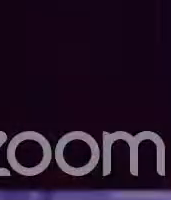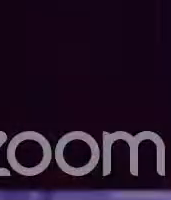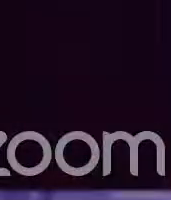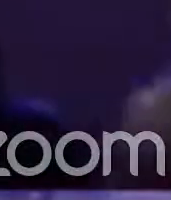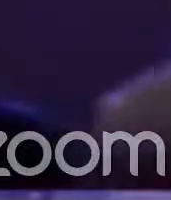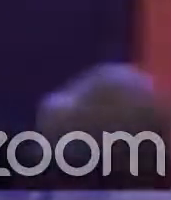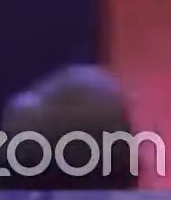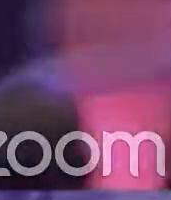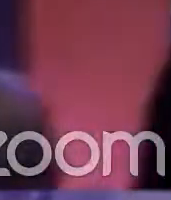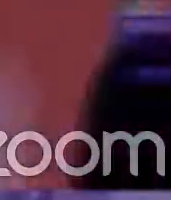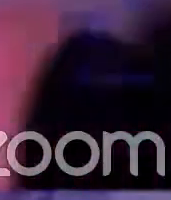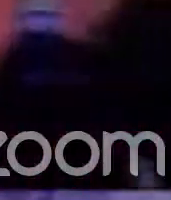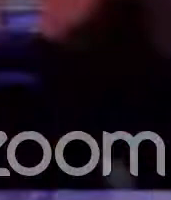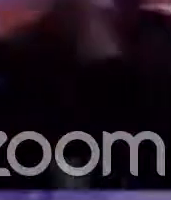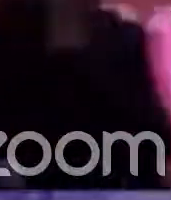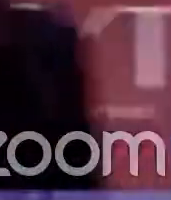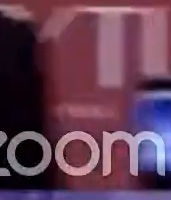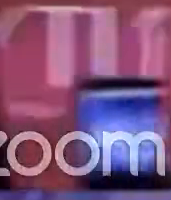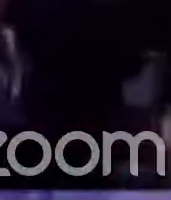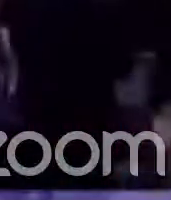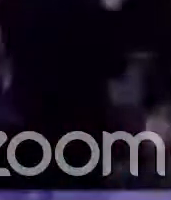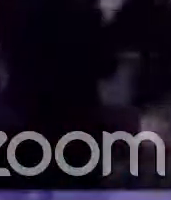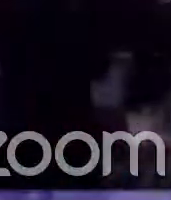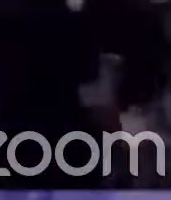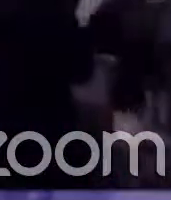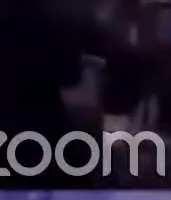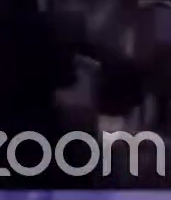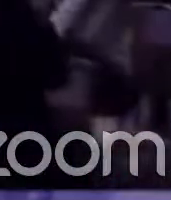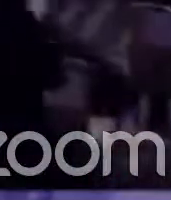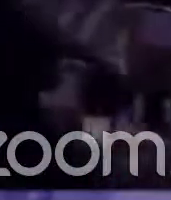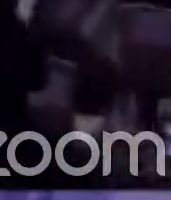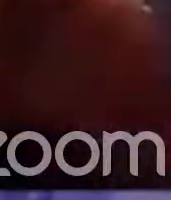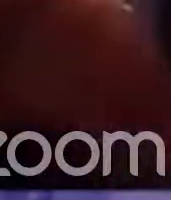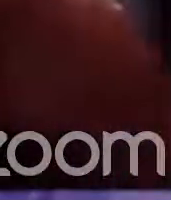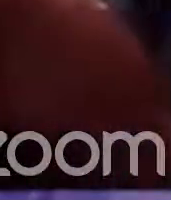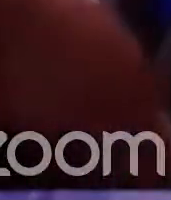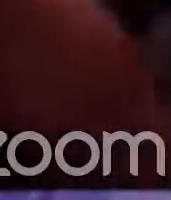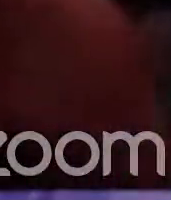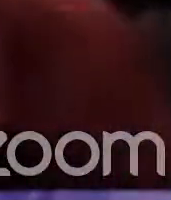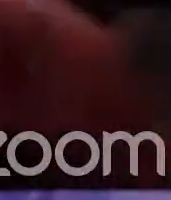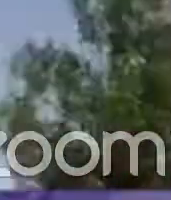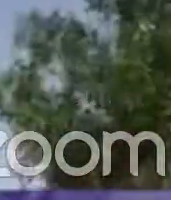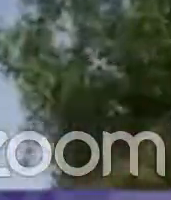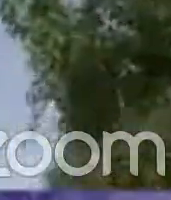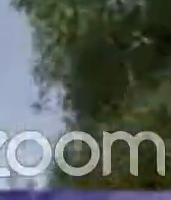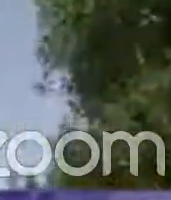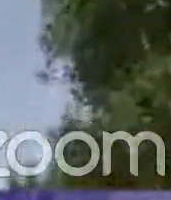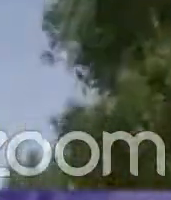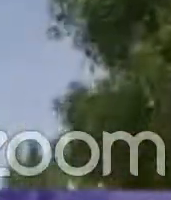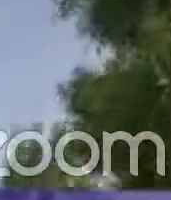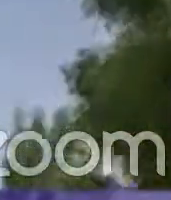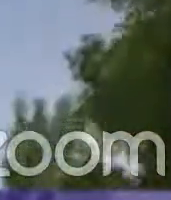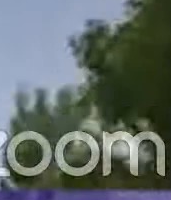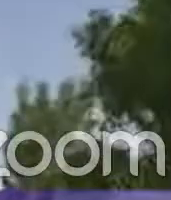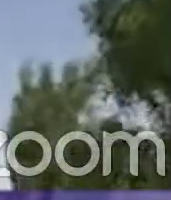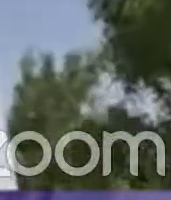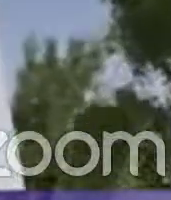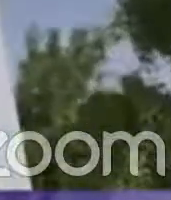en la Extravaganas USA 2022, nos vemos en